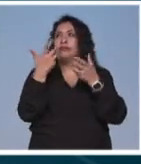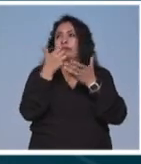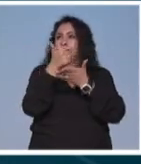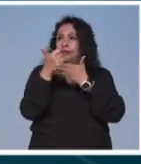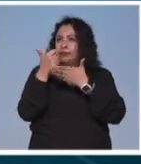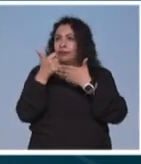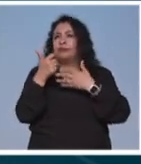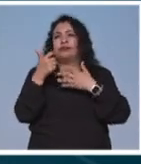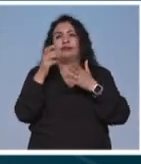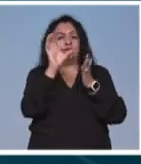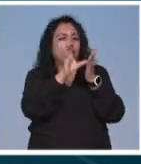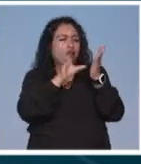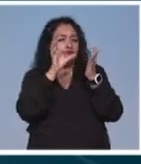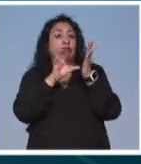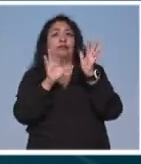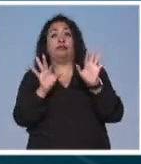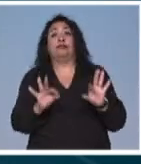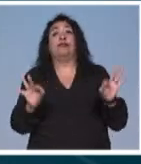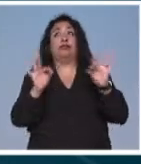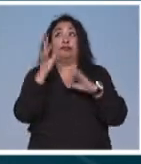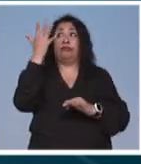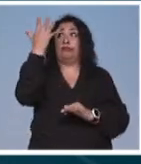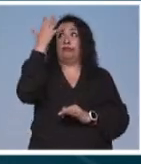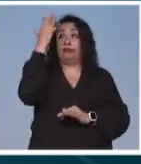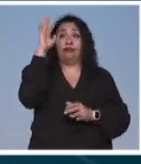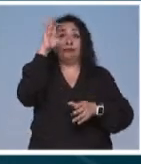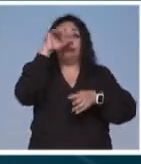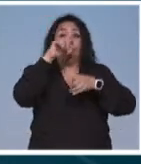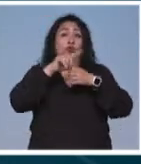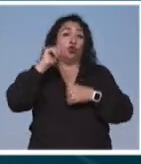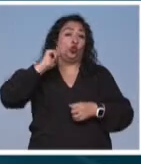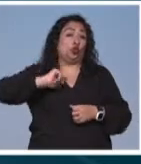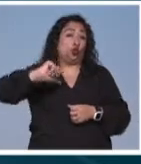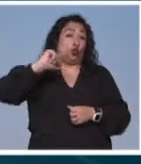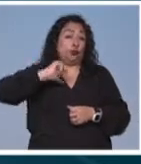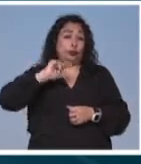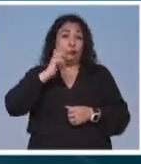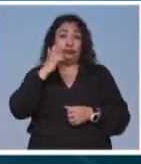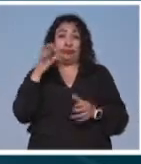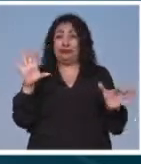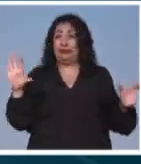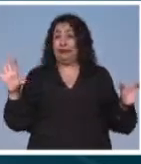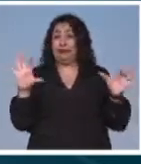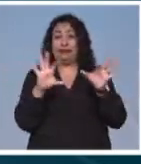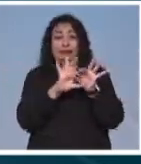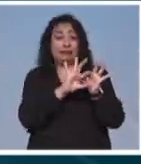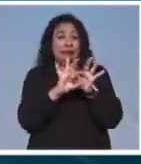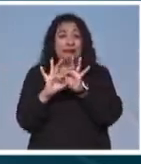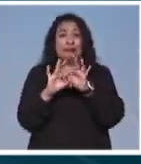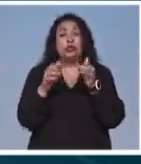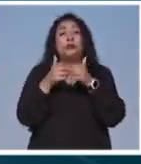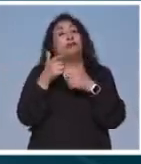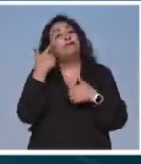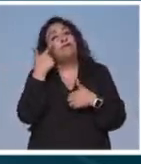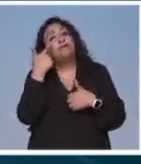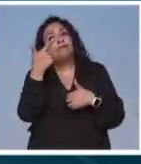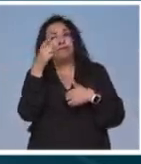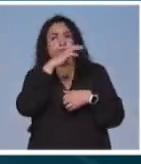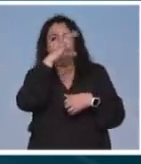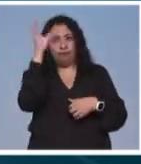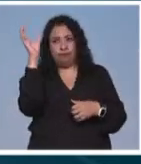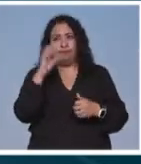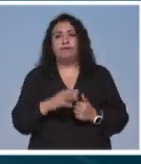los calendarios y la importancia del sol en las culturas prehispánicas están estrechamente vinculadas con la observación del